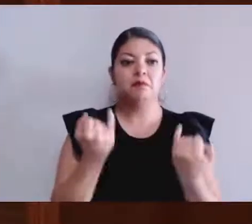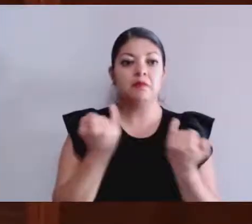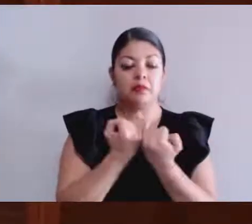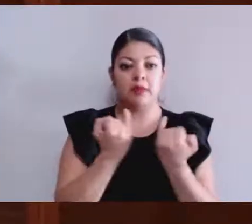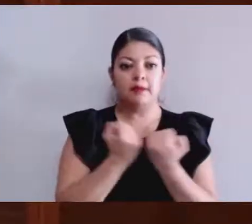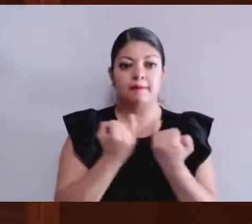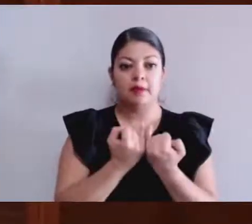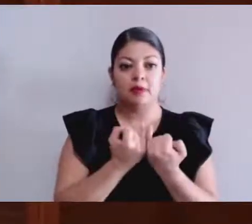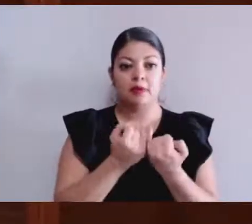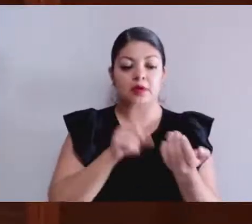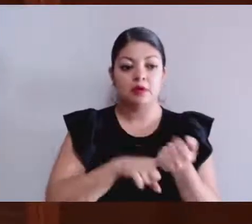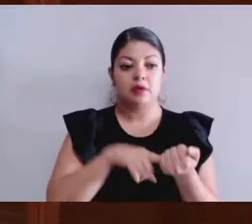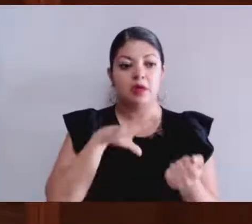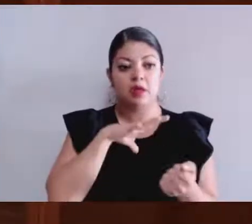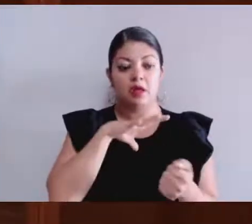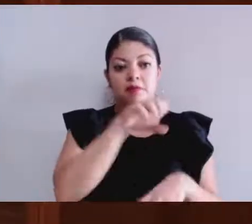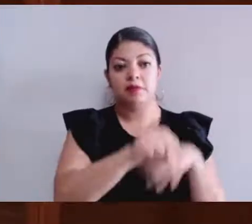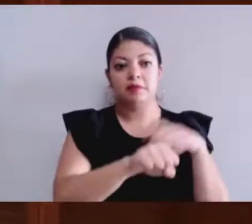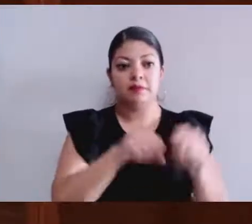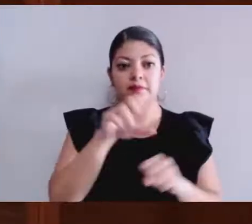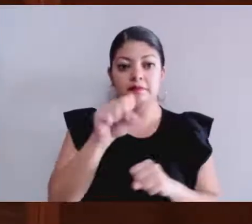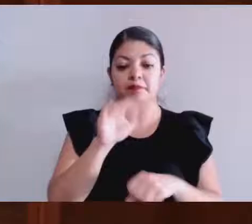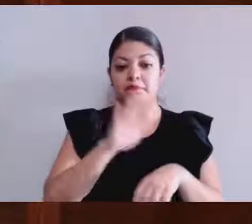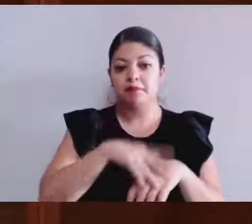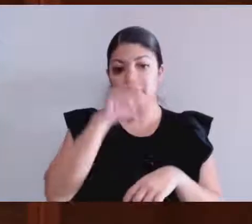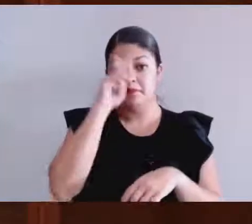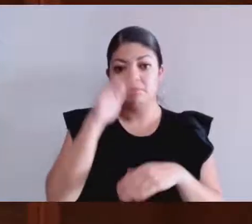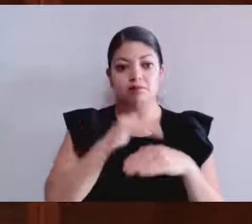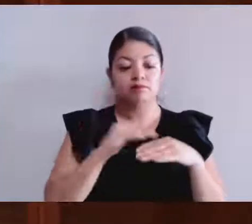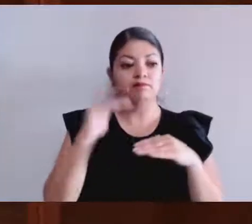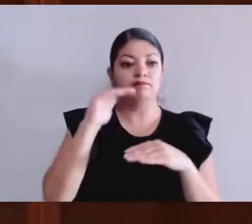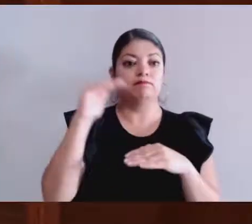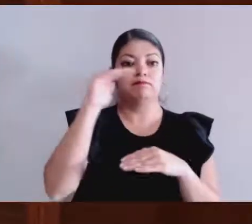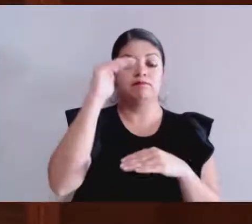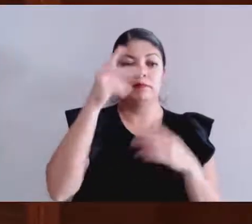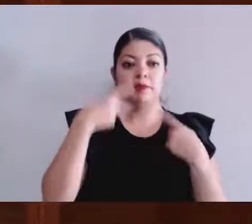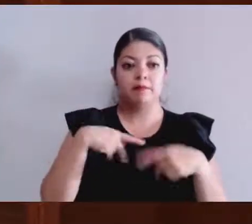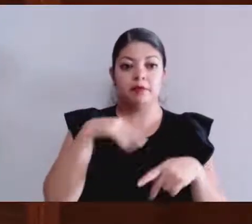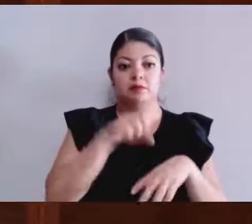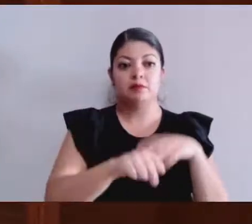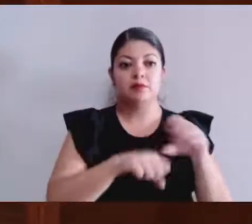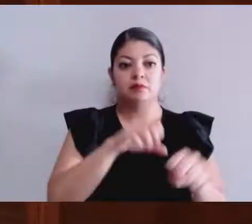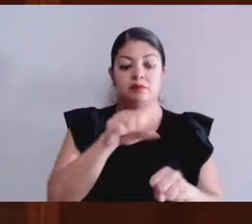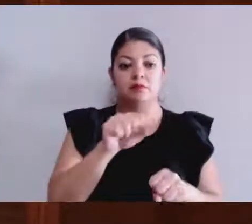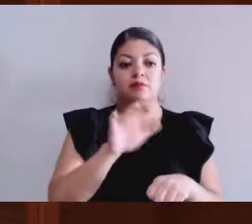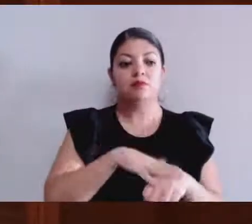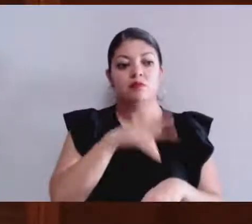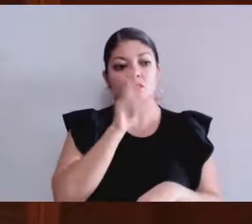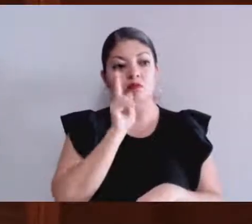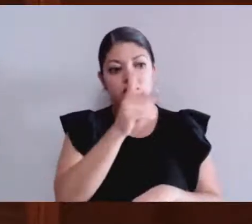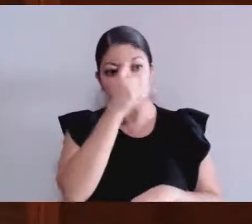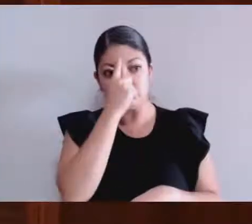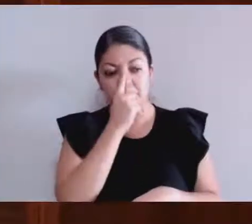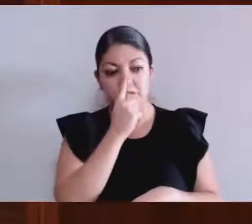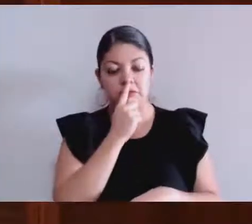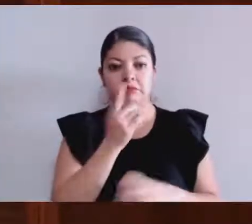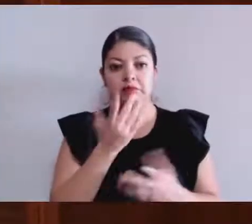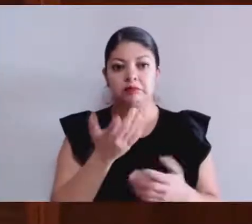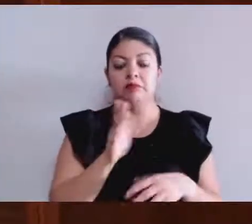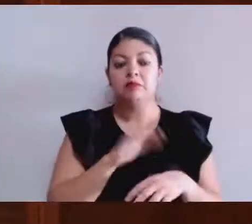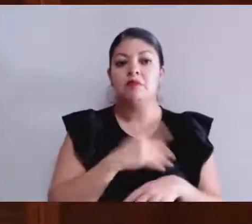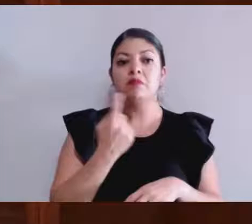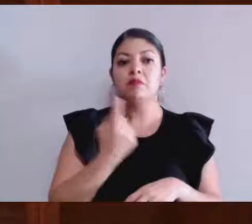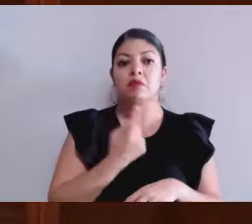también hay detenidos y aumentan las personas detenidas por su apariencia física, porque